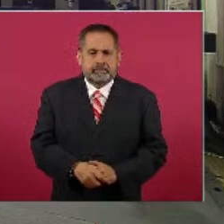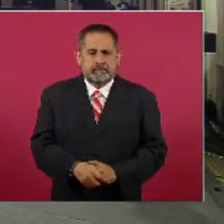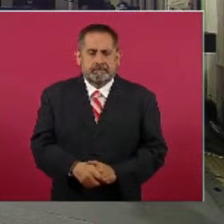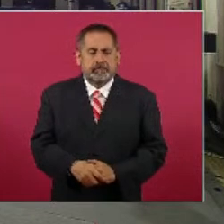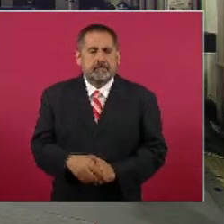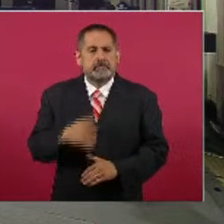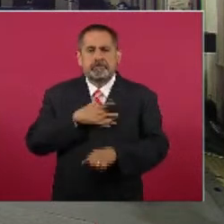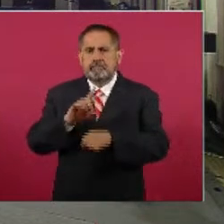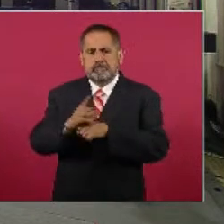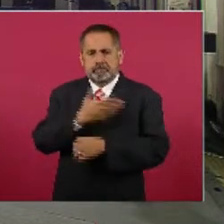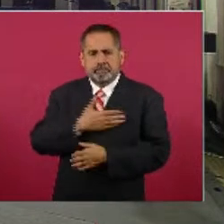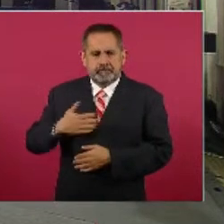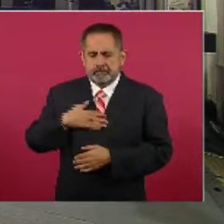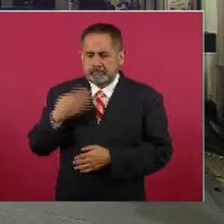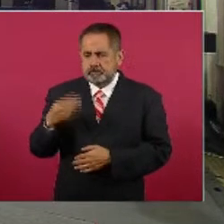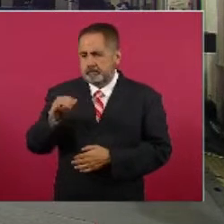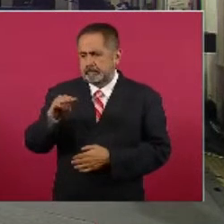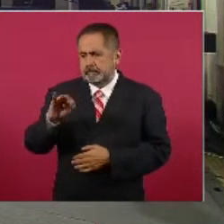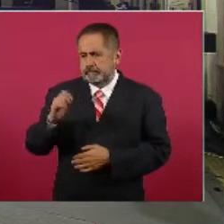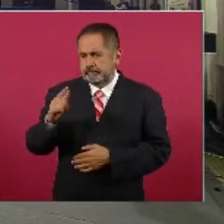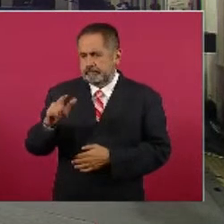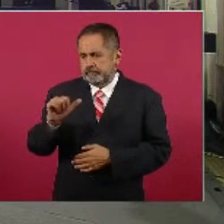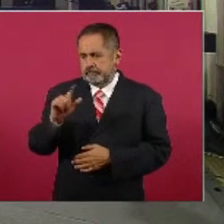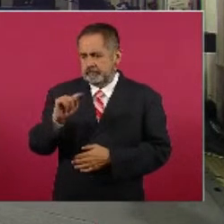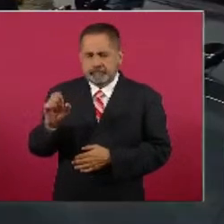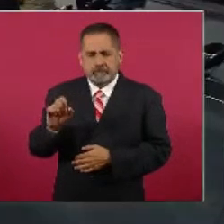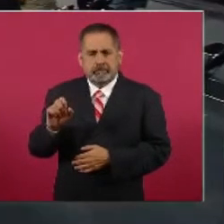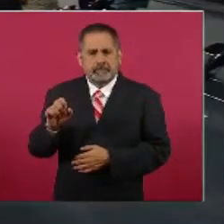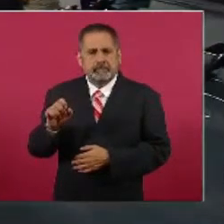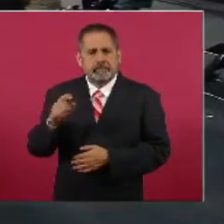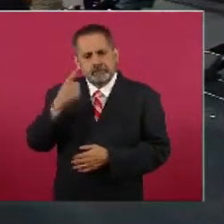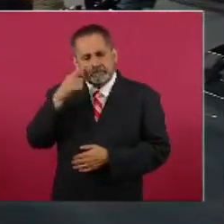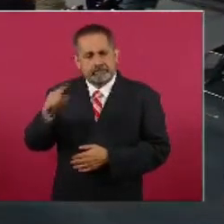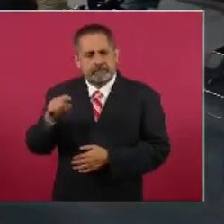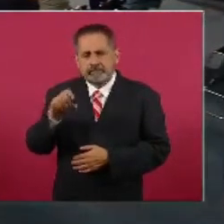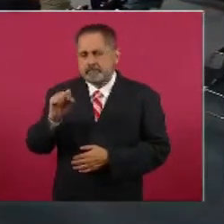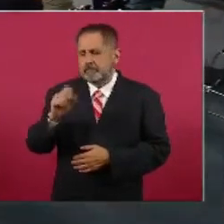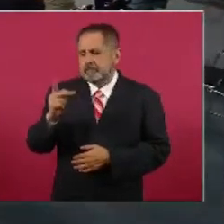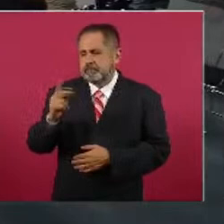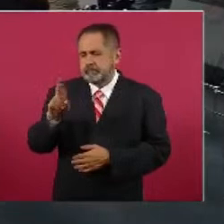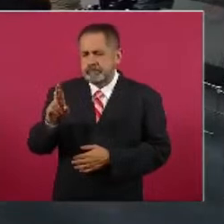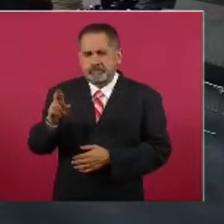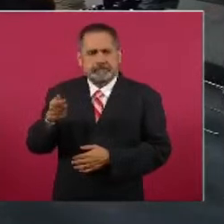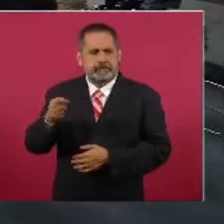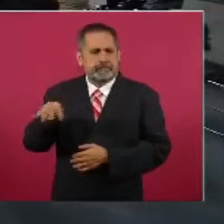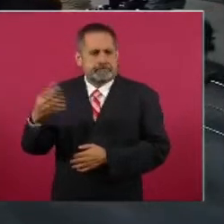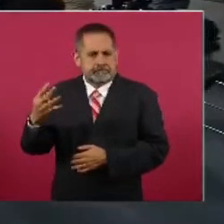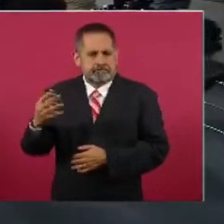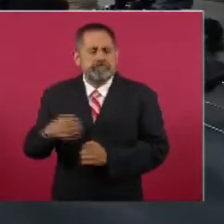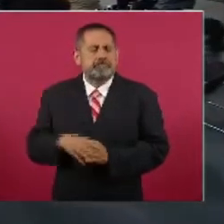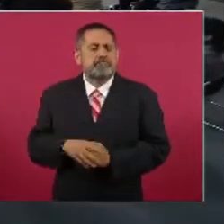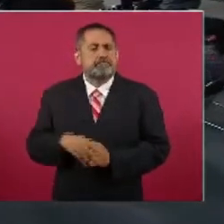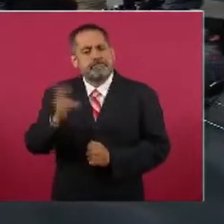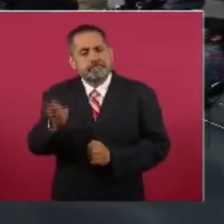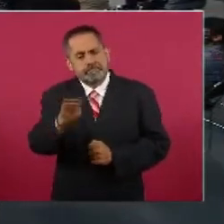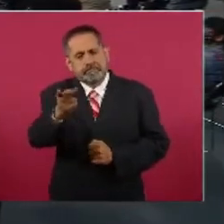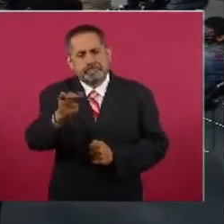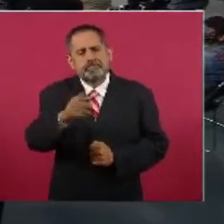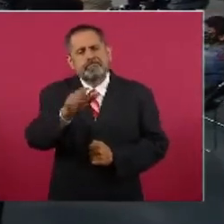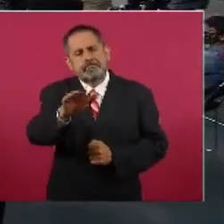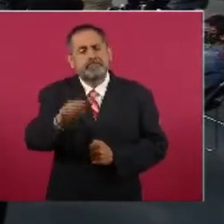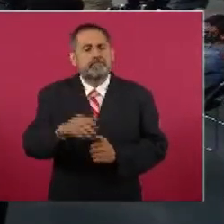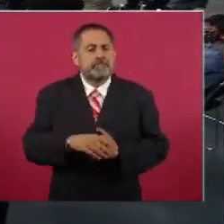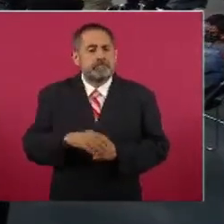buenos días presidente miguel arzáte del sistema público de radiodifusión del estado mexicano canal 14 preguntarle señor presidente